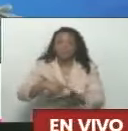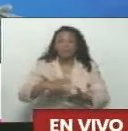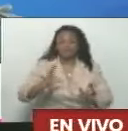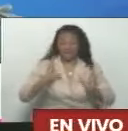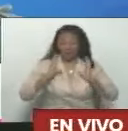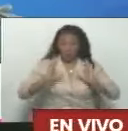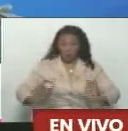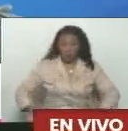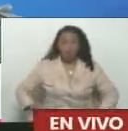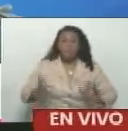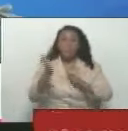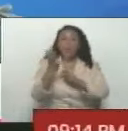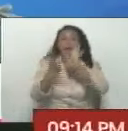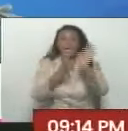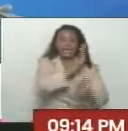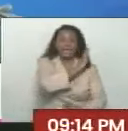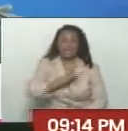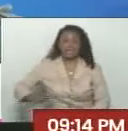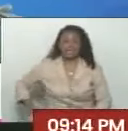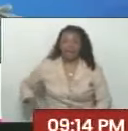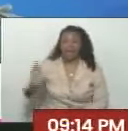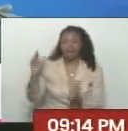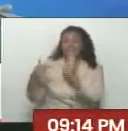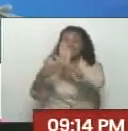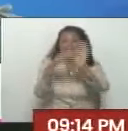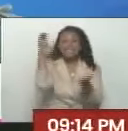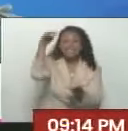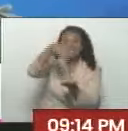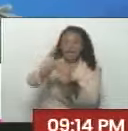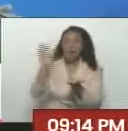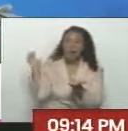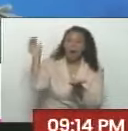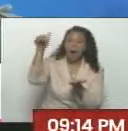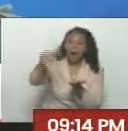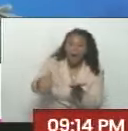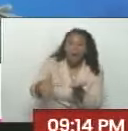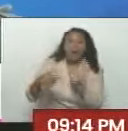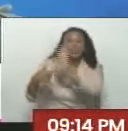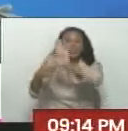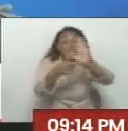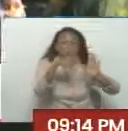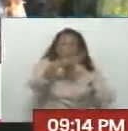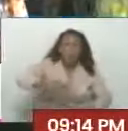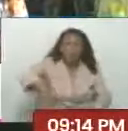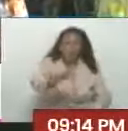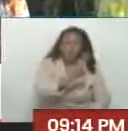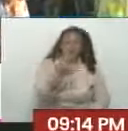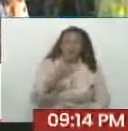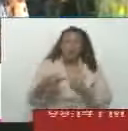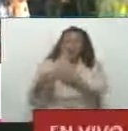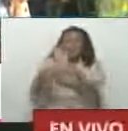del Estado Aragua, en representación a los Diablos Danzantes de todo el país.